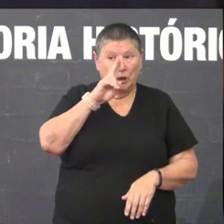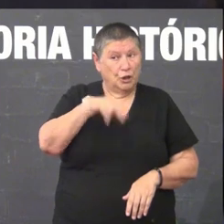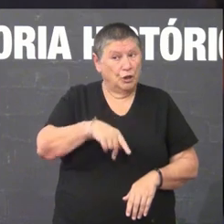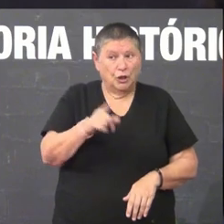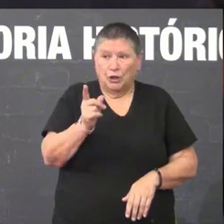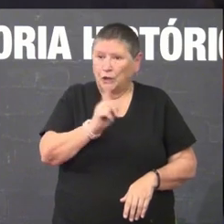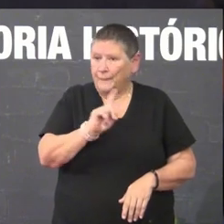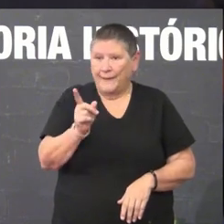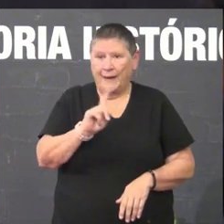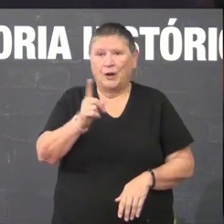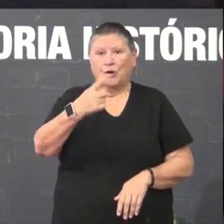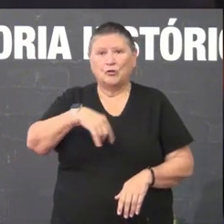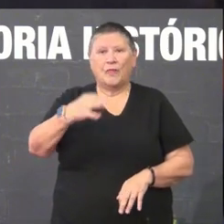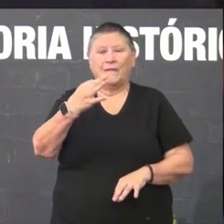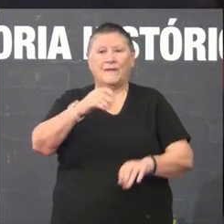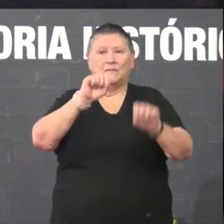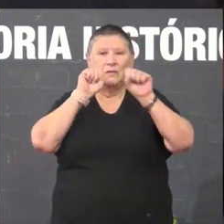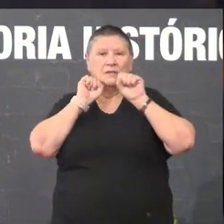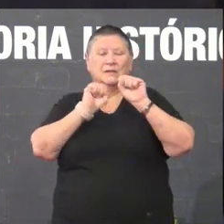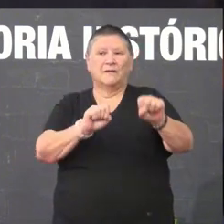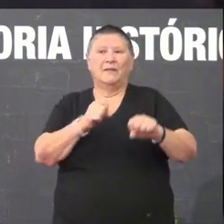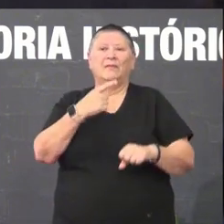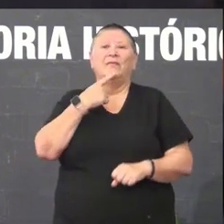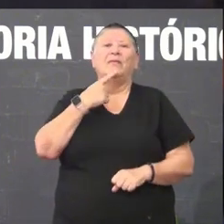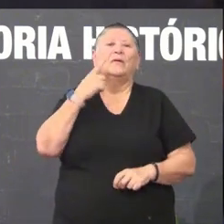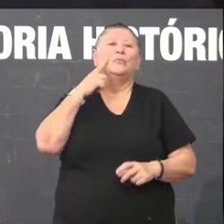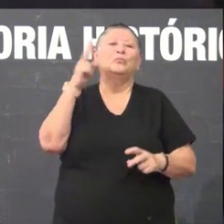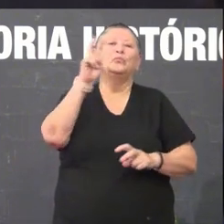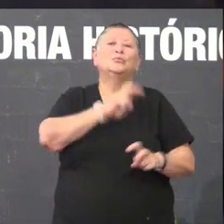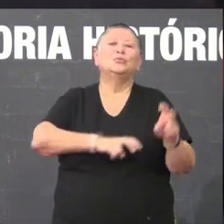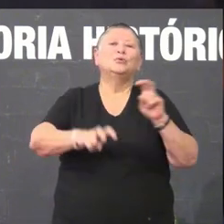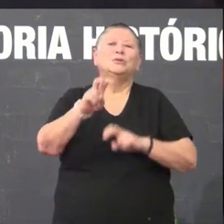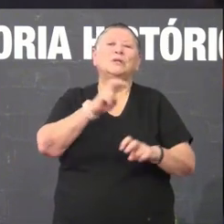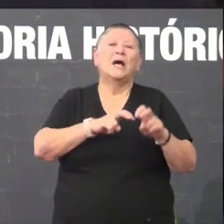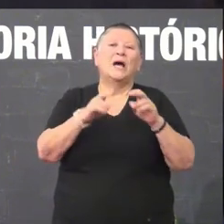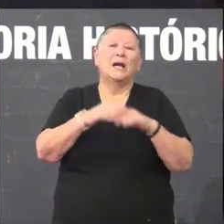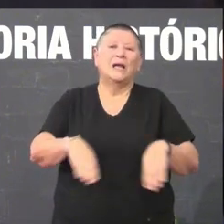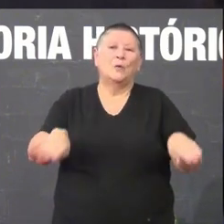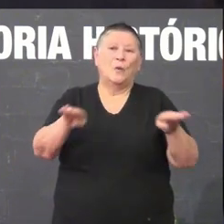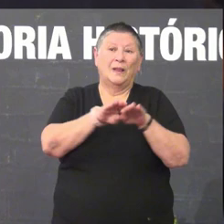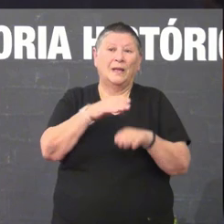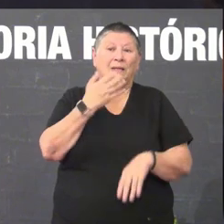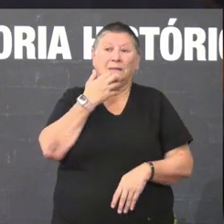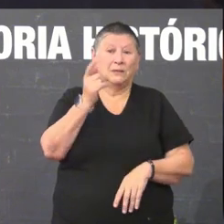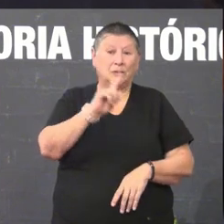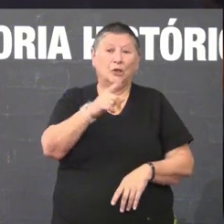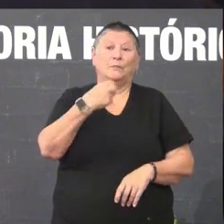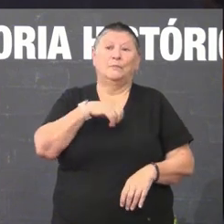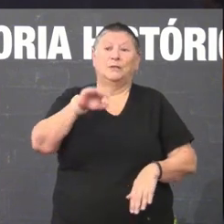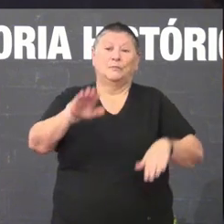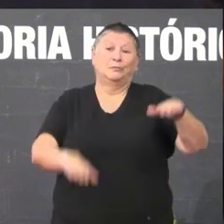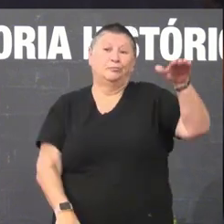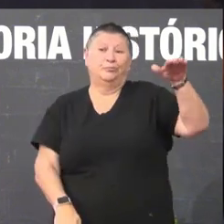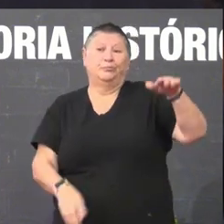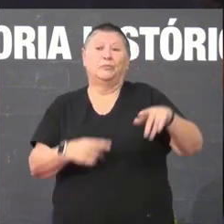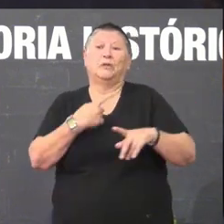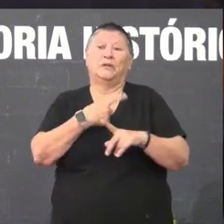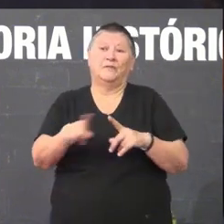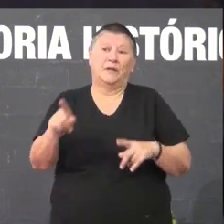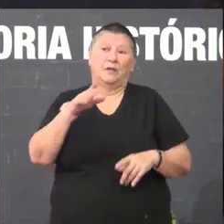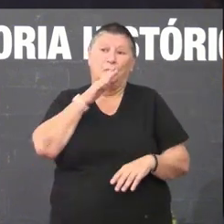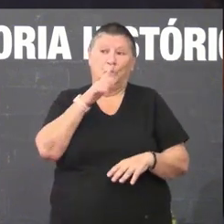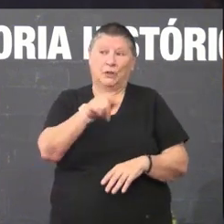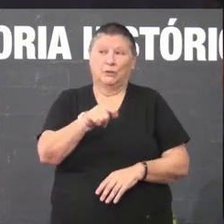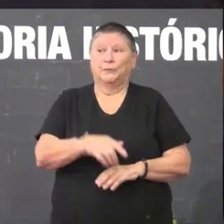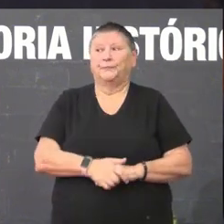y tenemos que decir que la verdadera polarización que existe Es la desigualdad el segundo marco mental que tuvieron